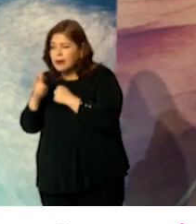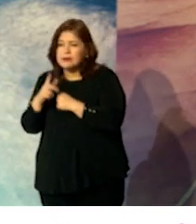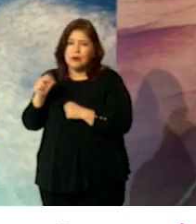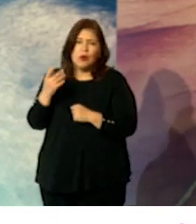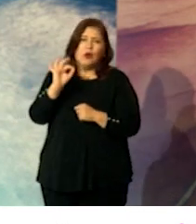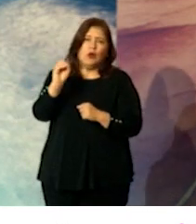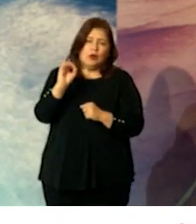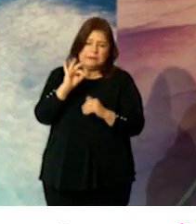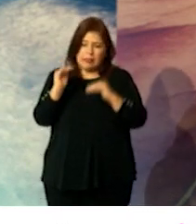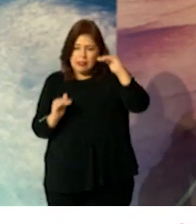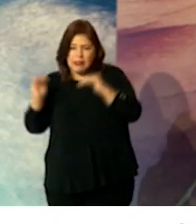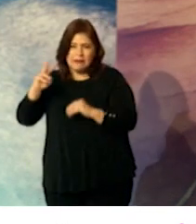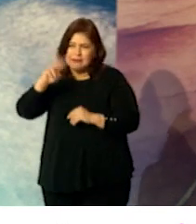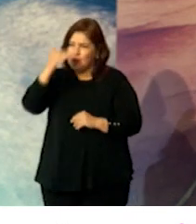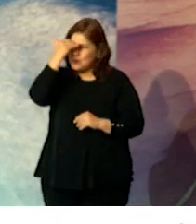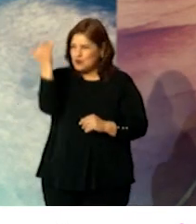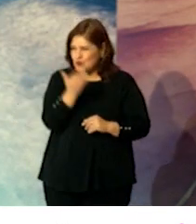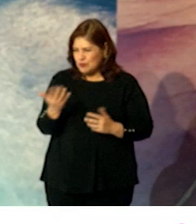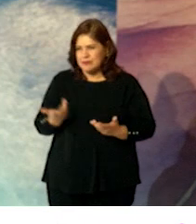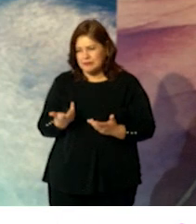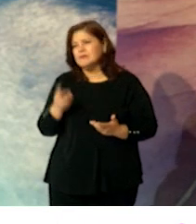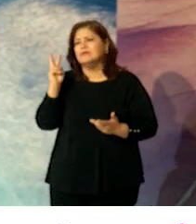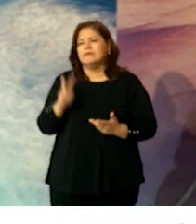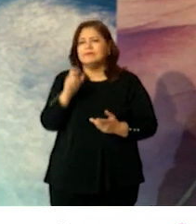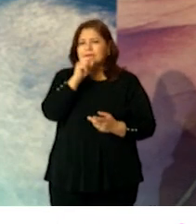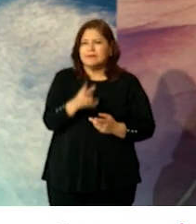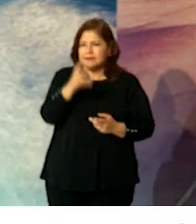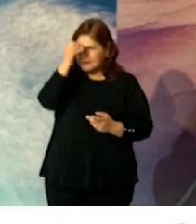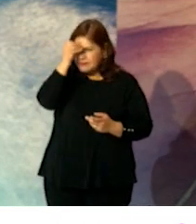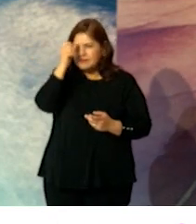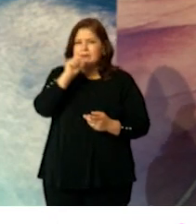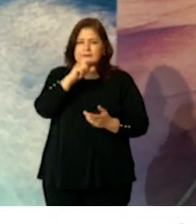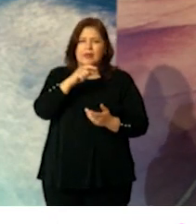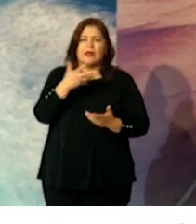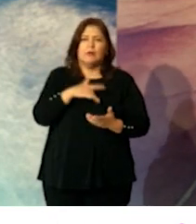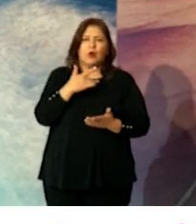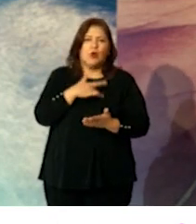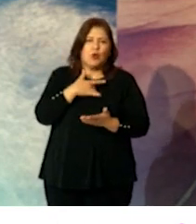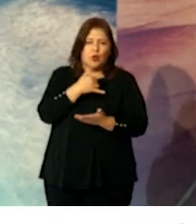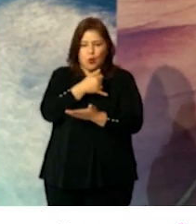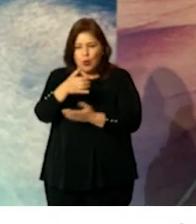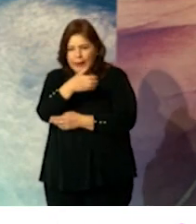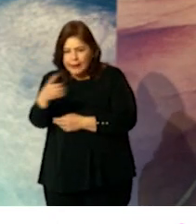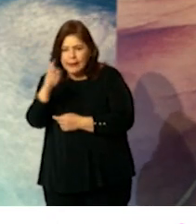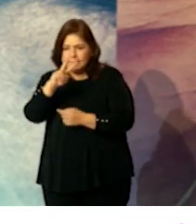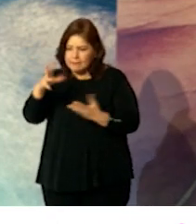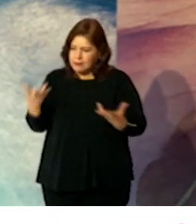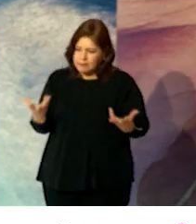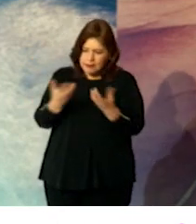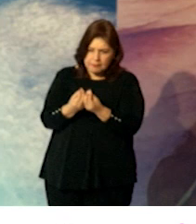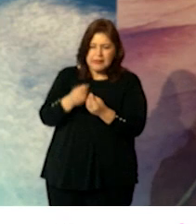es espantoso. Aprender también de lo local, sí, pensar global es muy bueno. La integración de la que